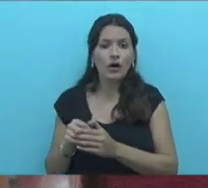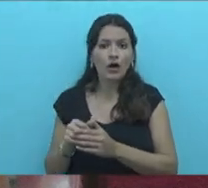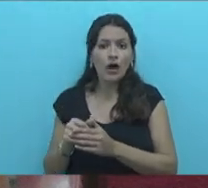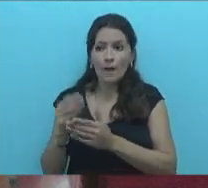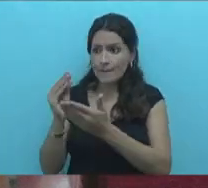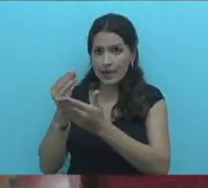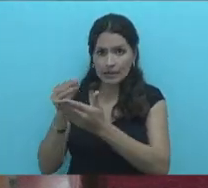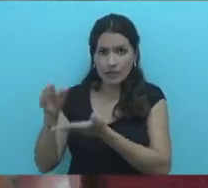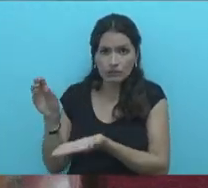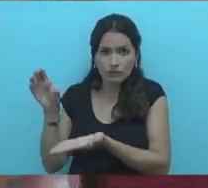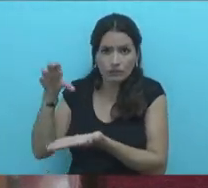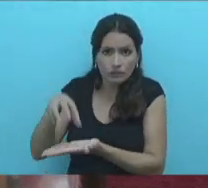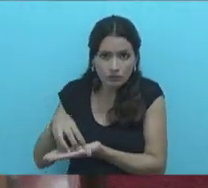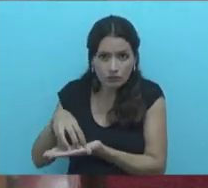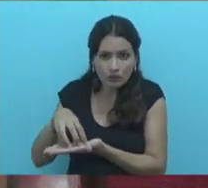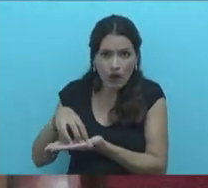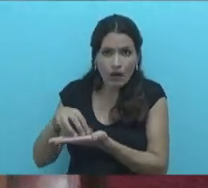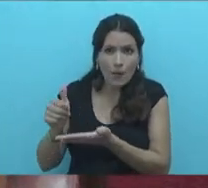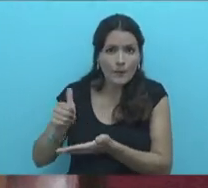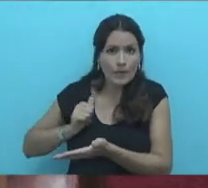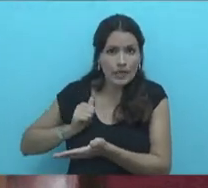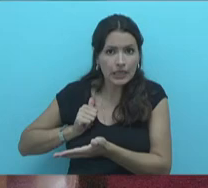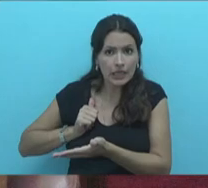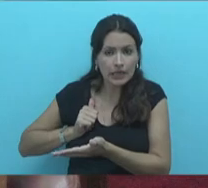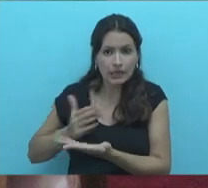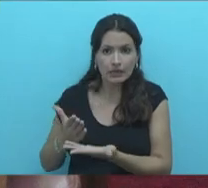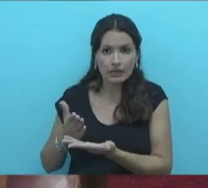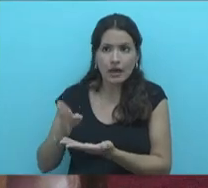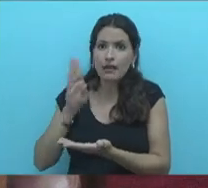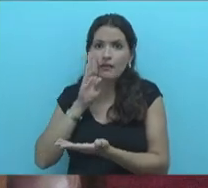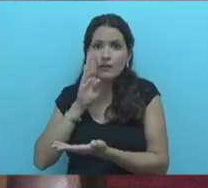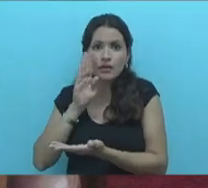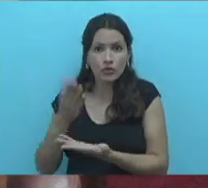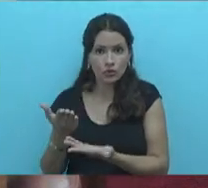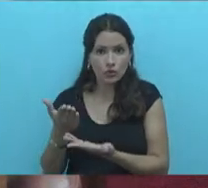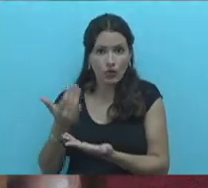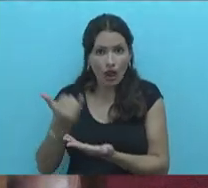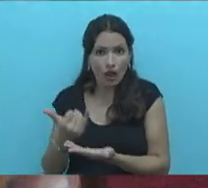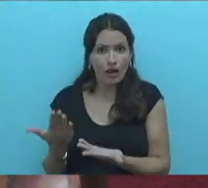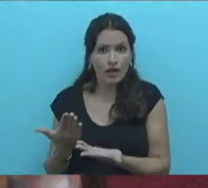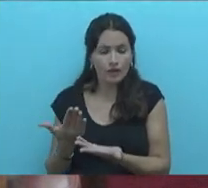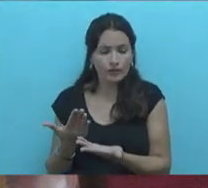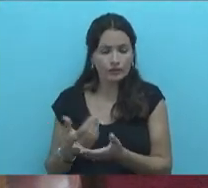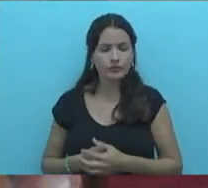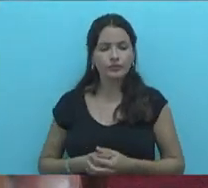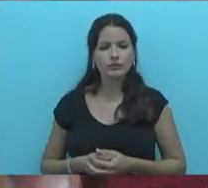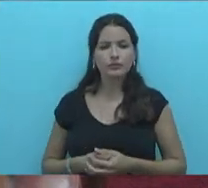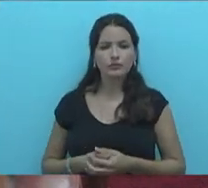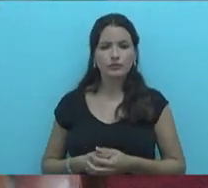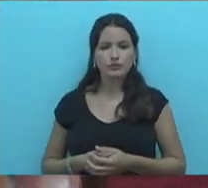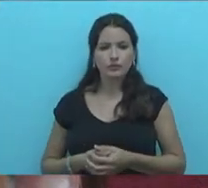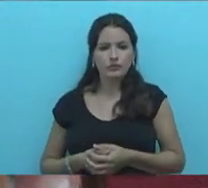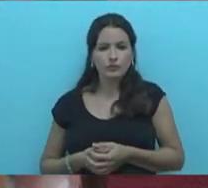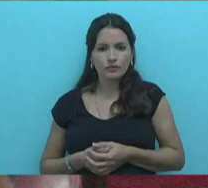en territorio brasileño. Yo les quiero decir, a los que entienden lo que es